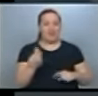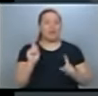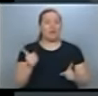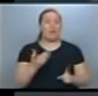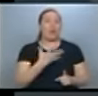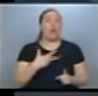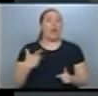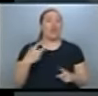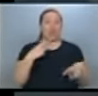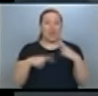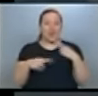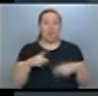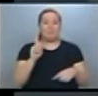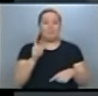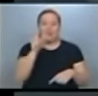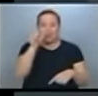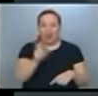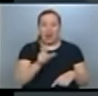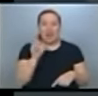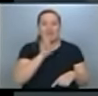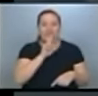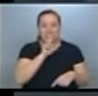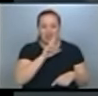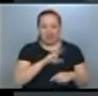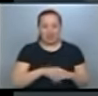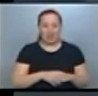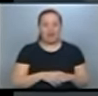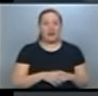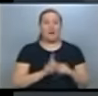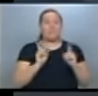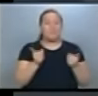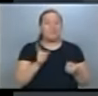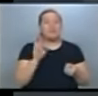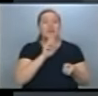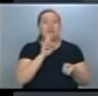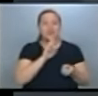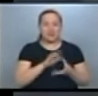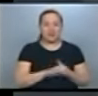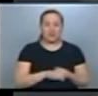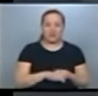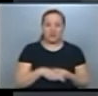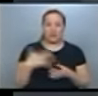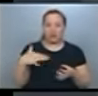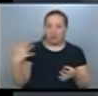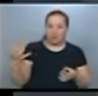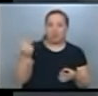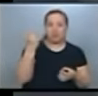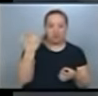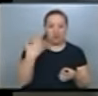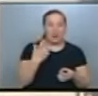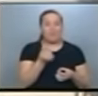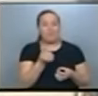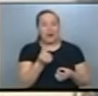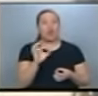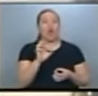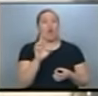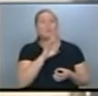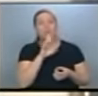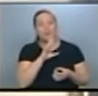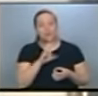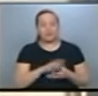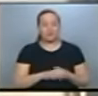restaurante. Esta es la chica ¿Cómo que gana sería. El profesor de tenis, ¿eh? Esta es la chica que sería. ¿Cómo? ¿Cómo gana el profesor de tenis? ¿Plata o mujeres?